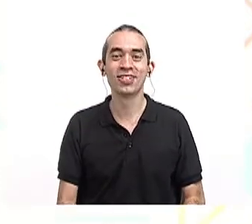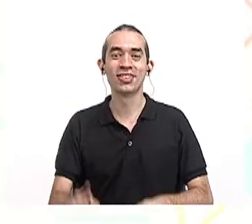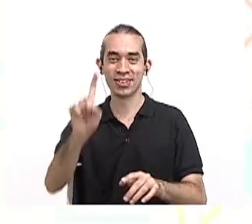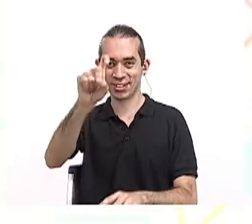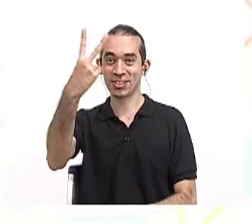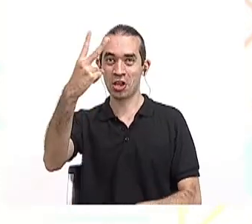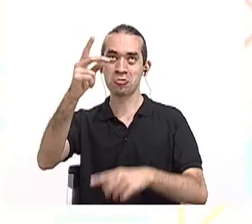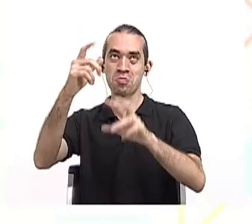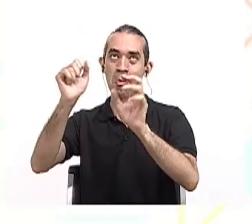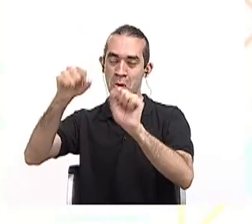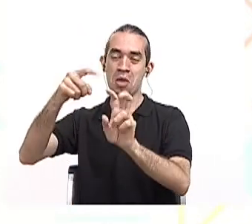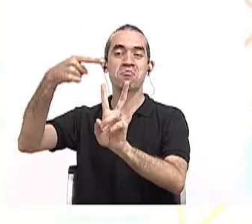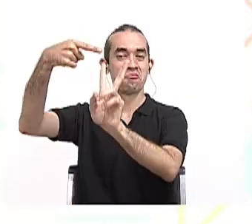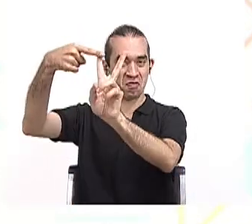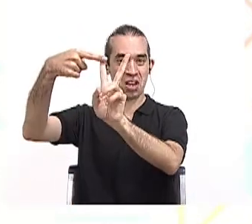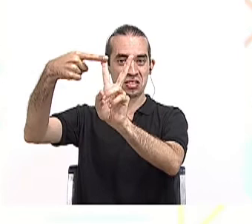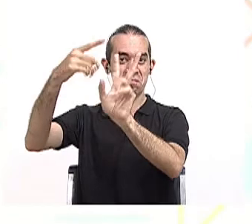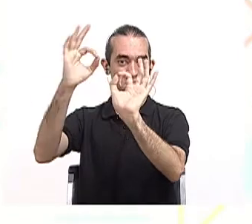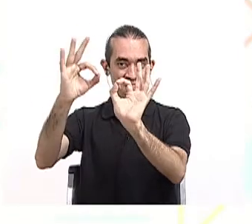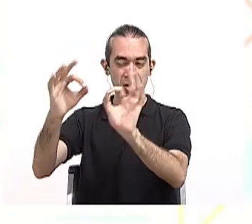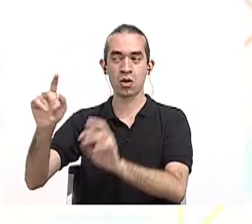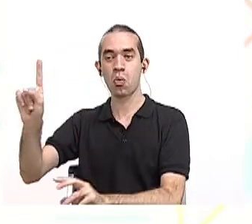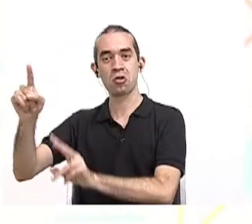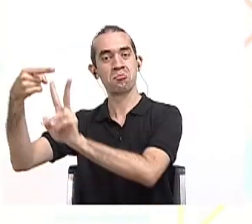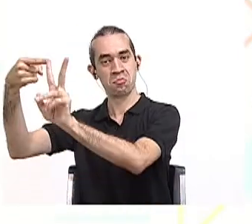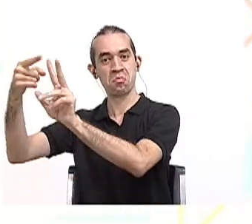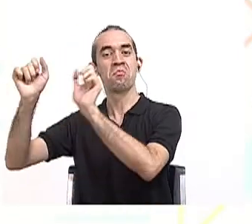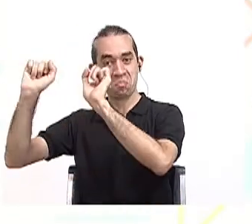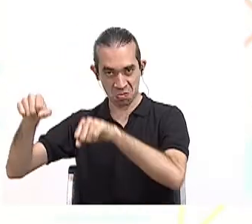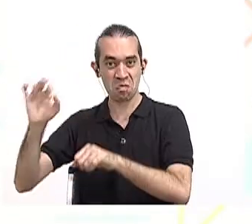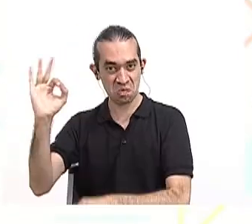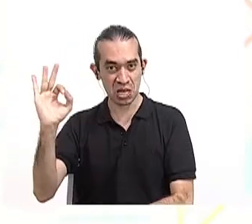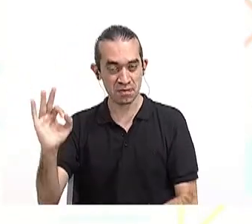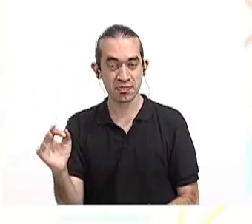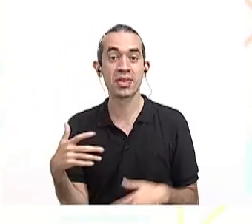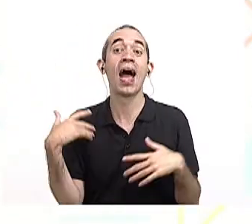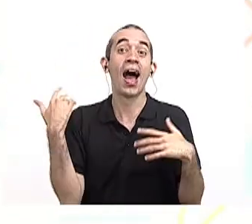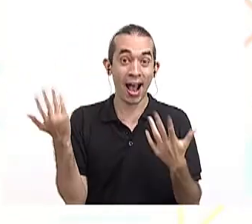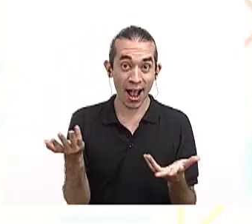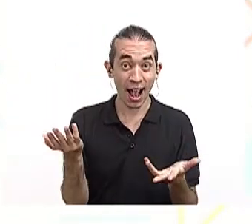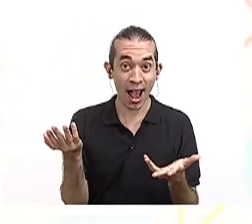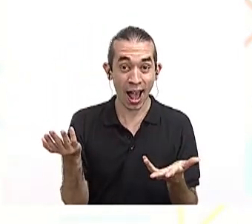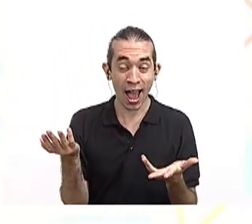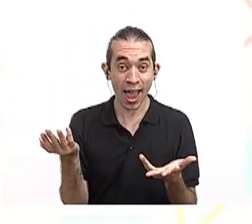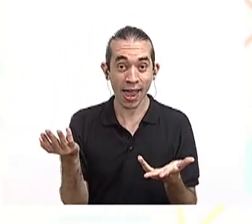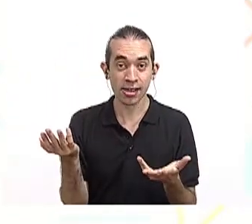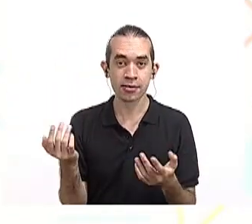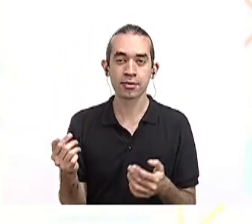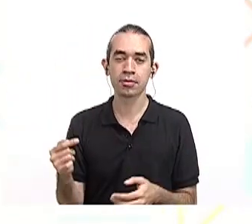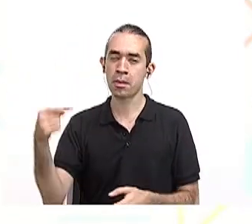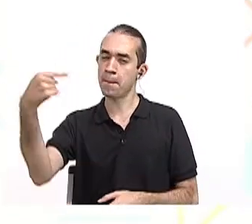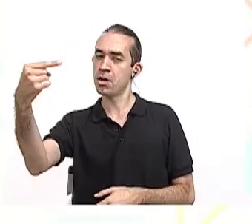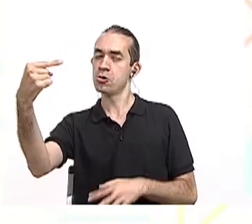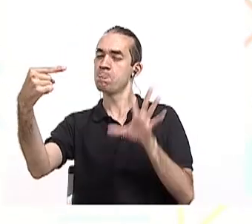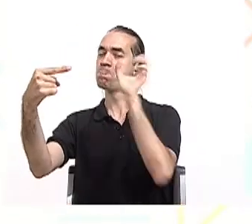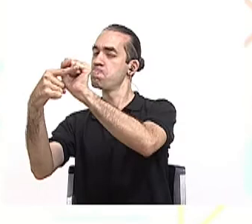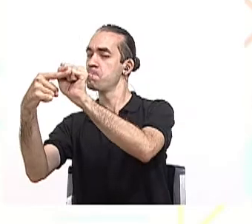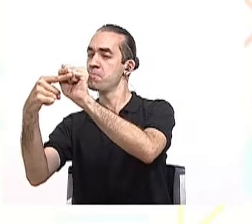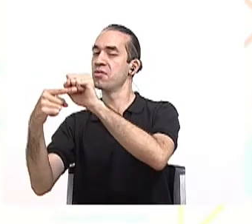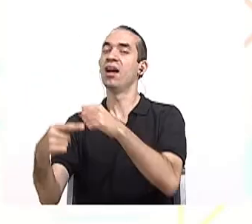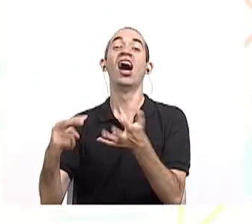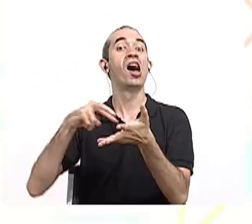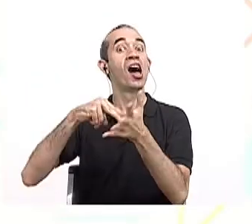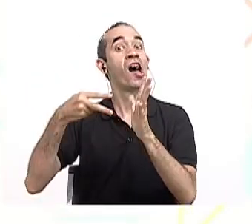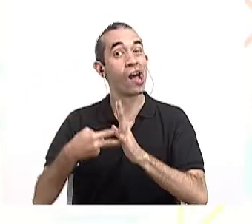X2 tiene raíz cuadrada y el 1 también. Y entonces, como lo separa un menos,